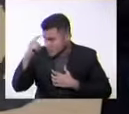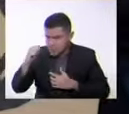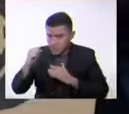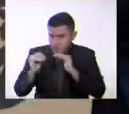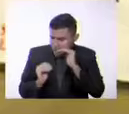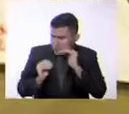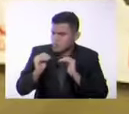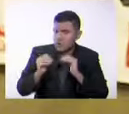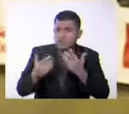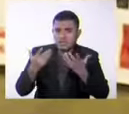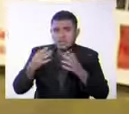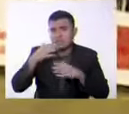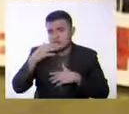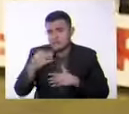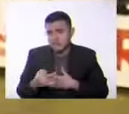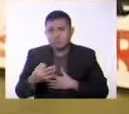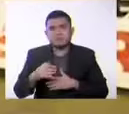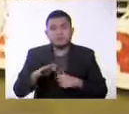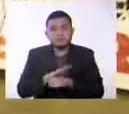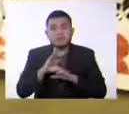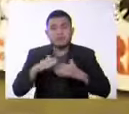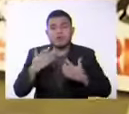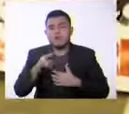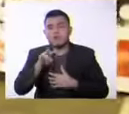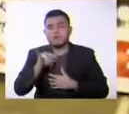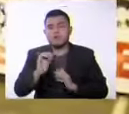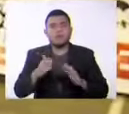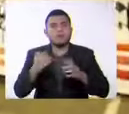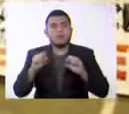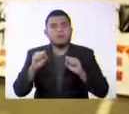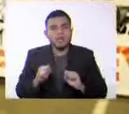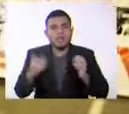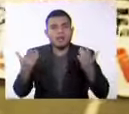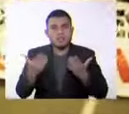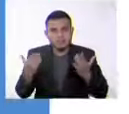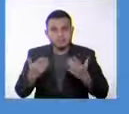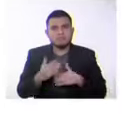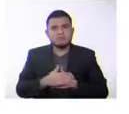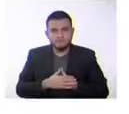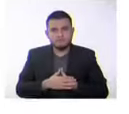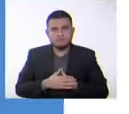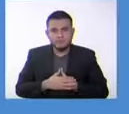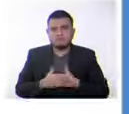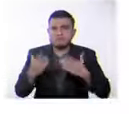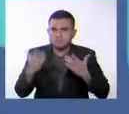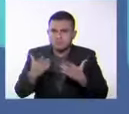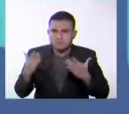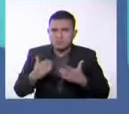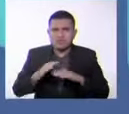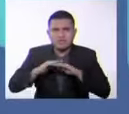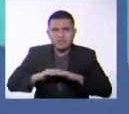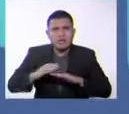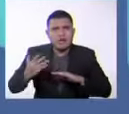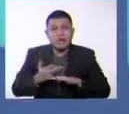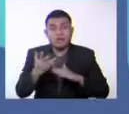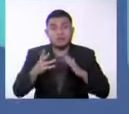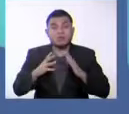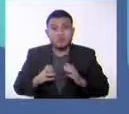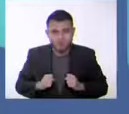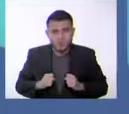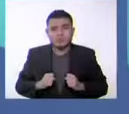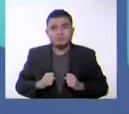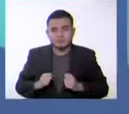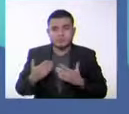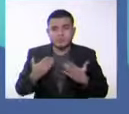acciones concretas o vías para poder hacerse escuchar y hacer presión, como hemos dicho, a los gobiernos en favor